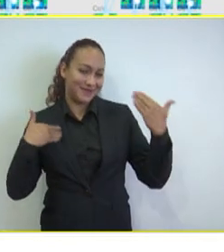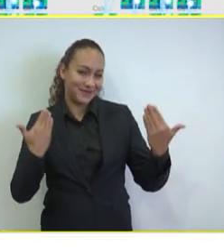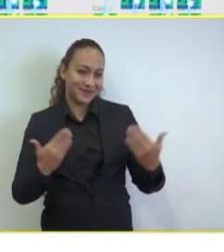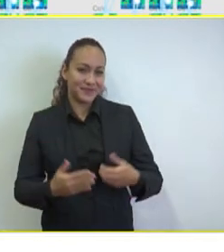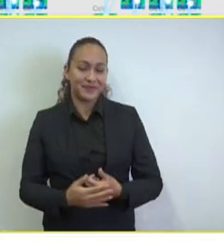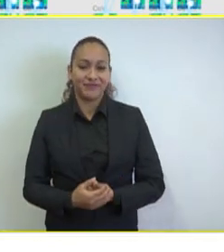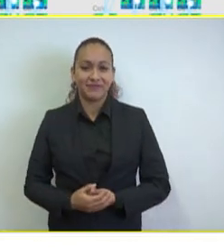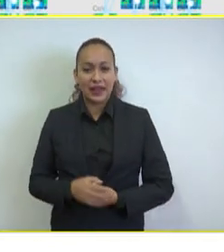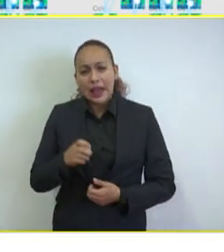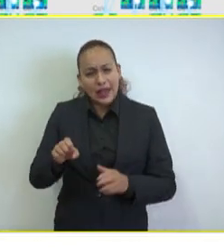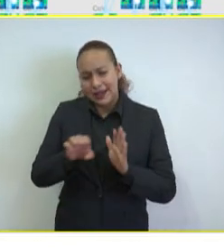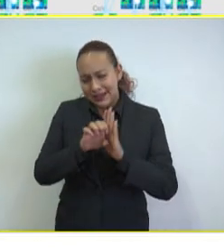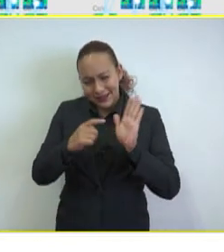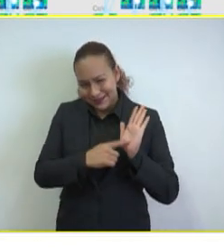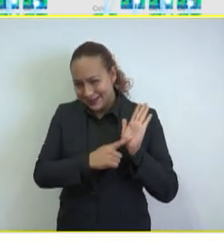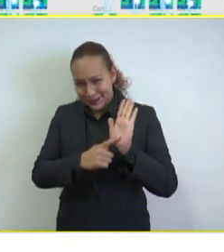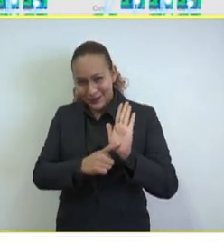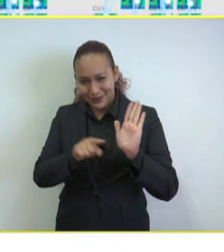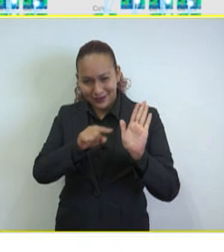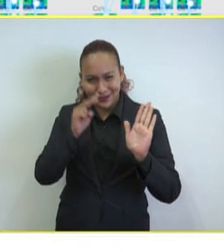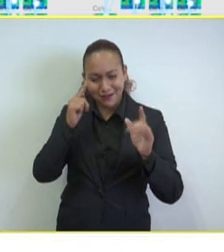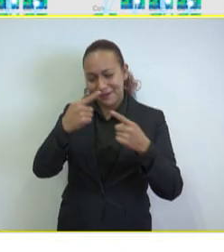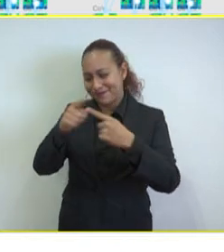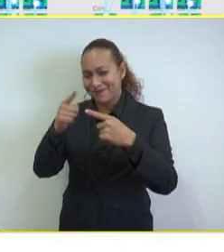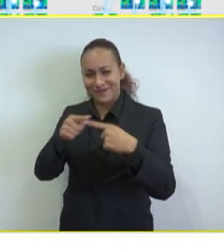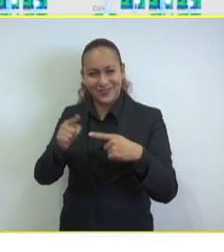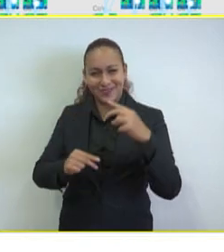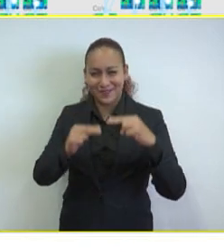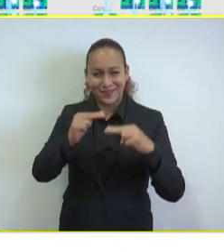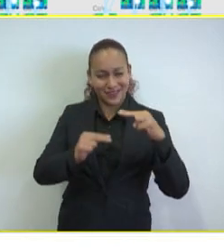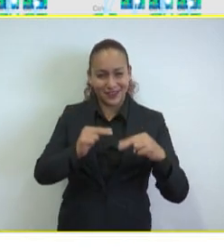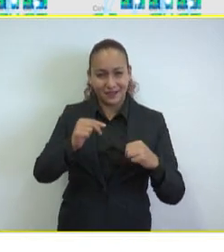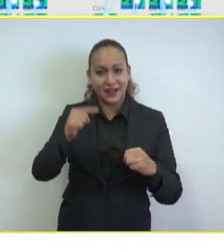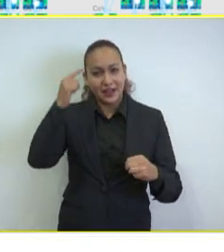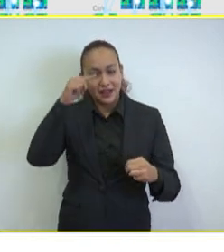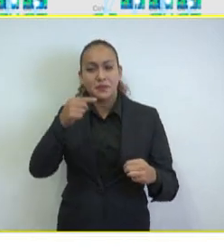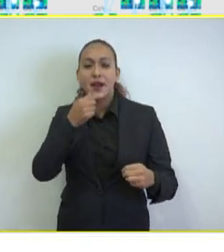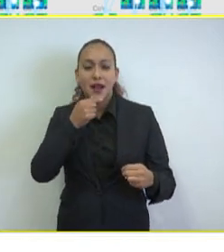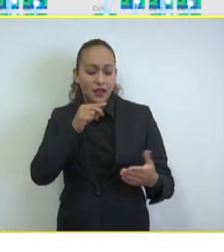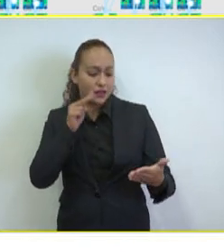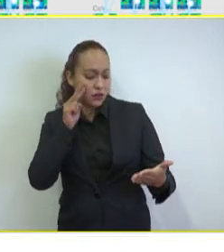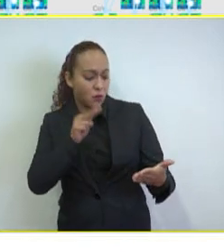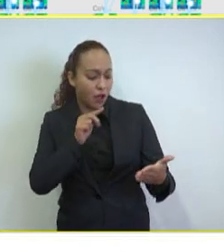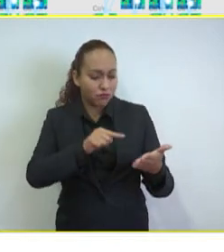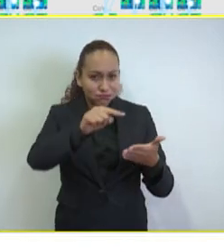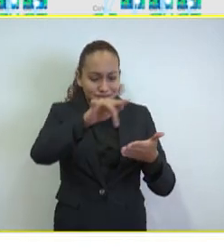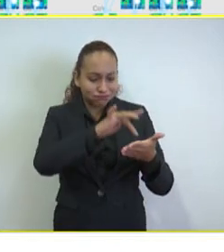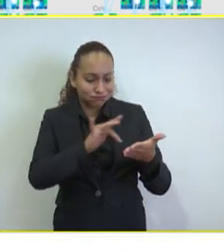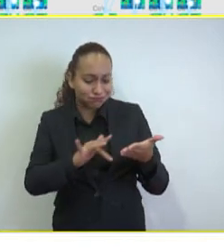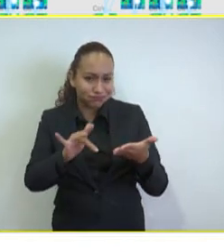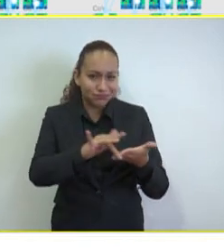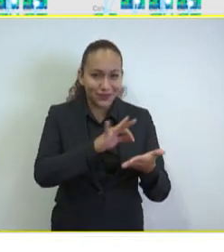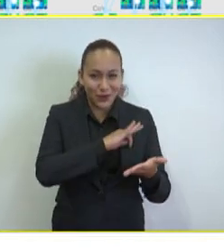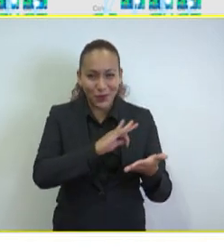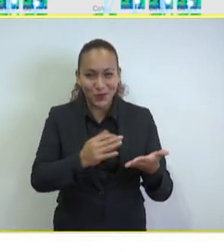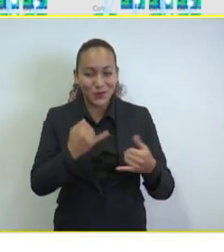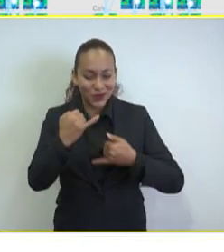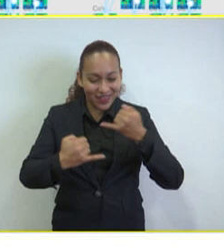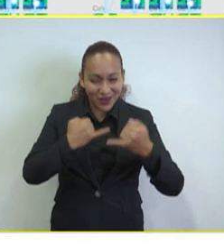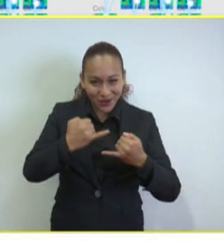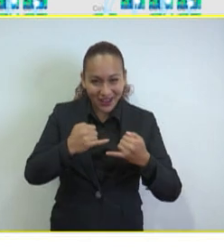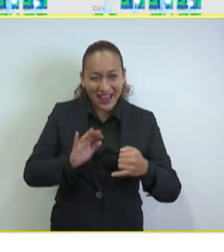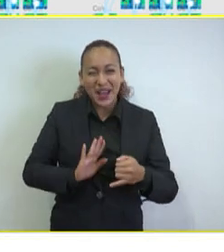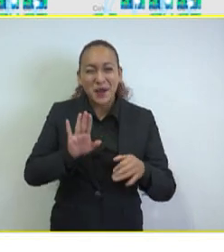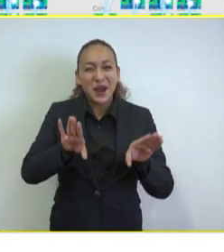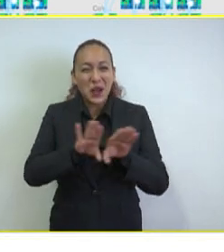Estos son algunos ejemplos de los diferentes flujos de navegación dentro de la app. Como ven, parece que están